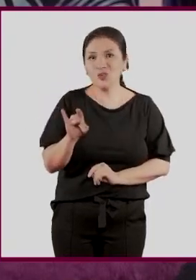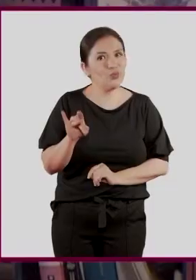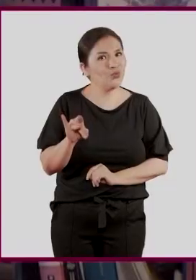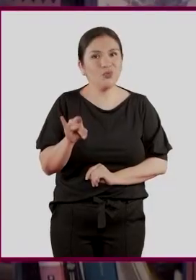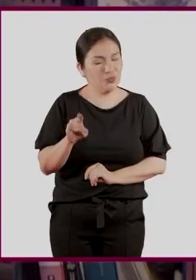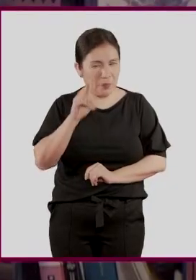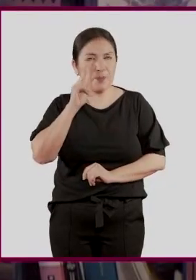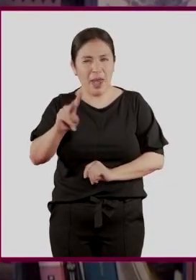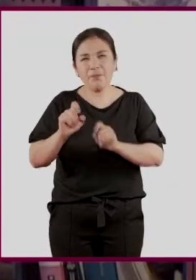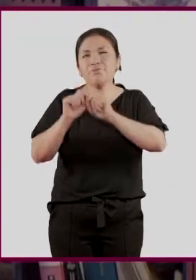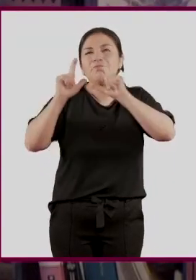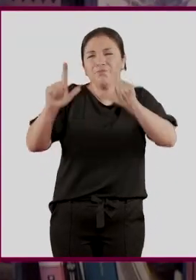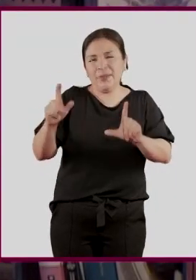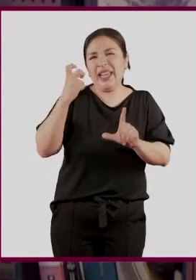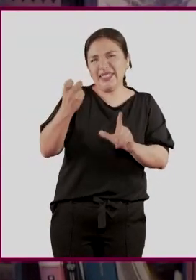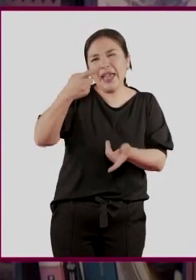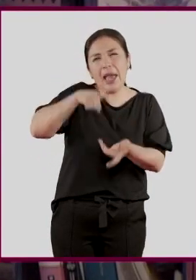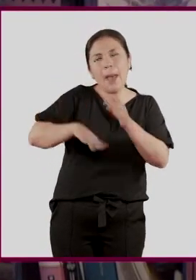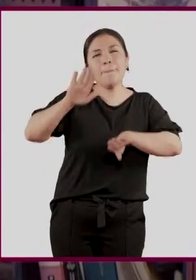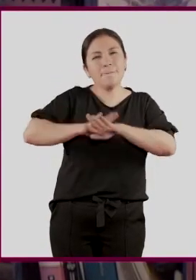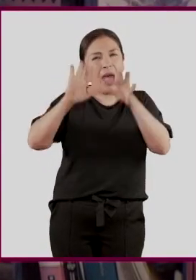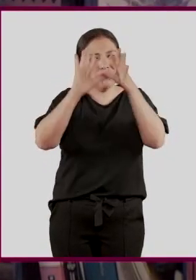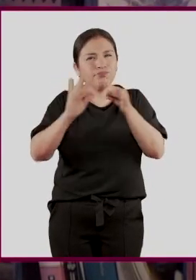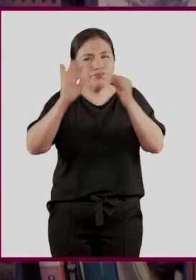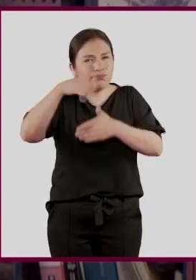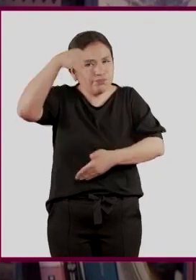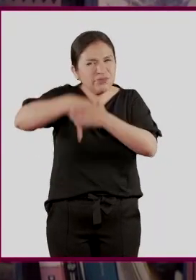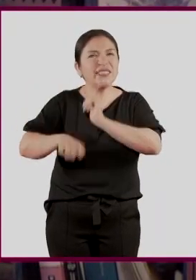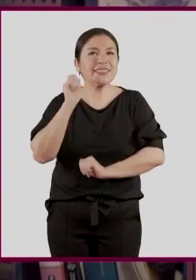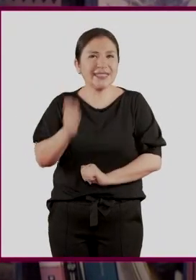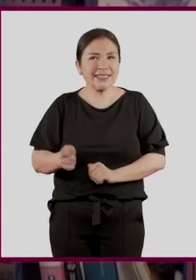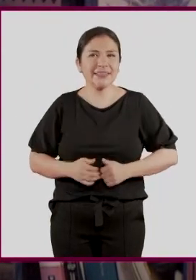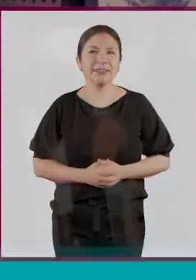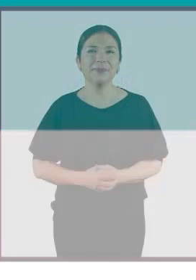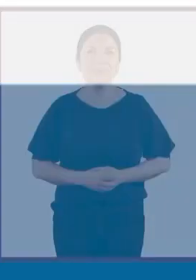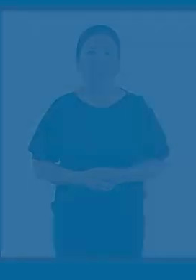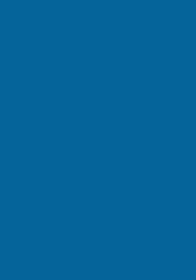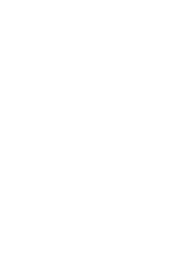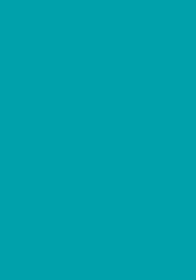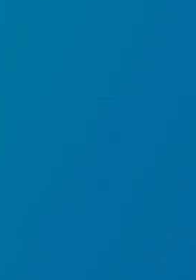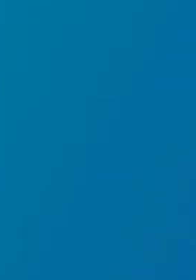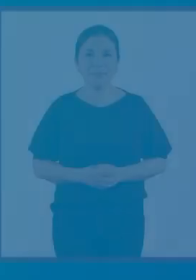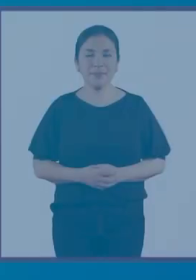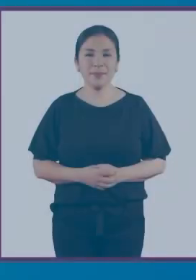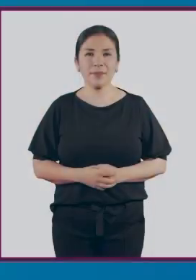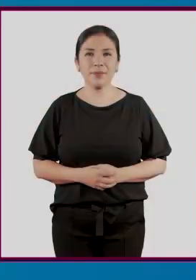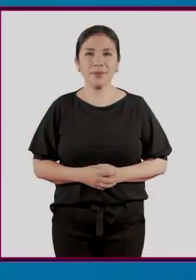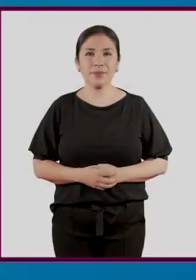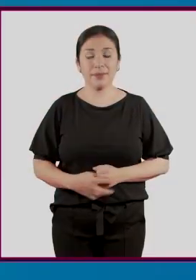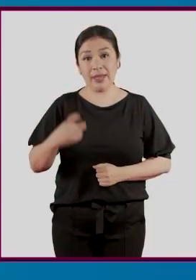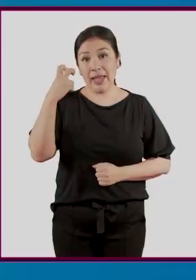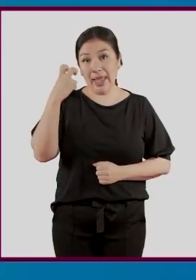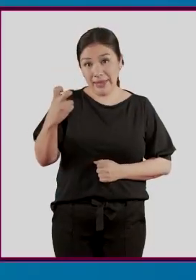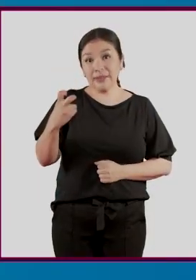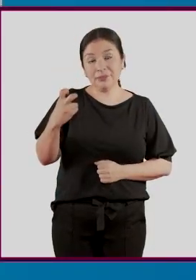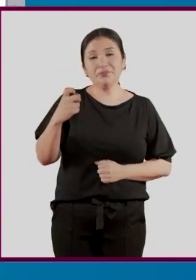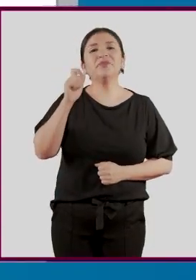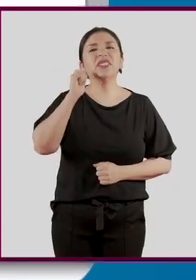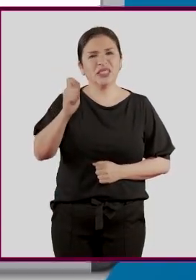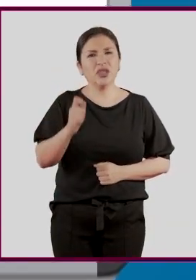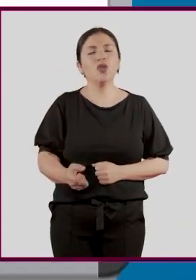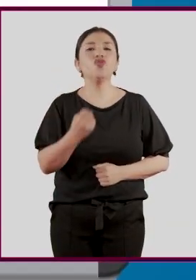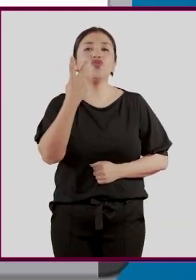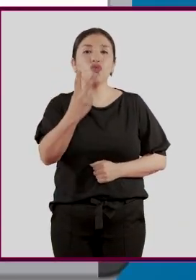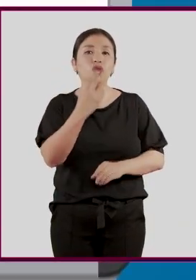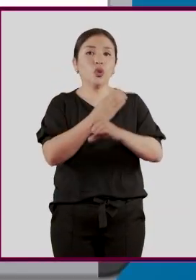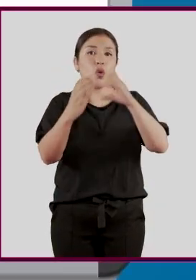cosa. Vamos a ver una cápsula que nos explica un poco más a fondo. La propiedad intelectual se divide